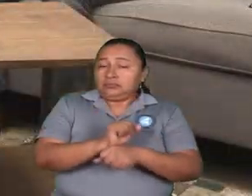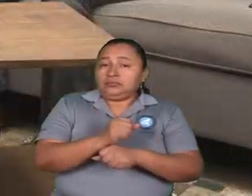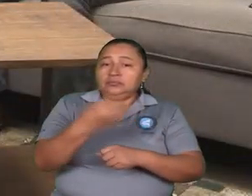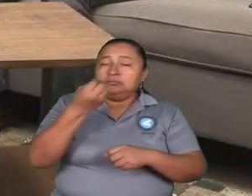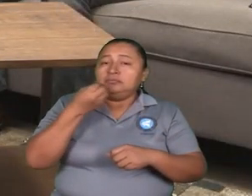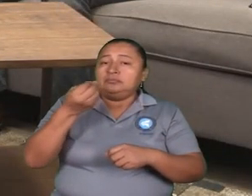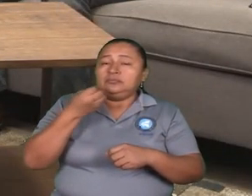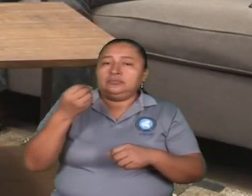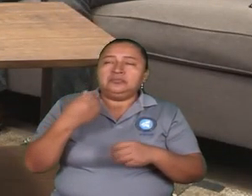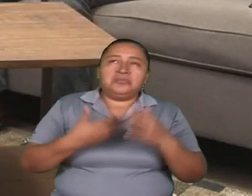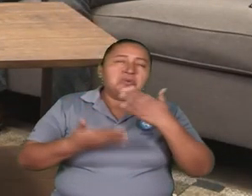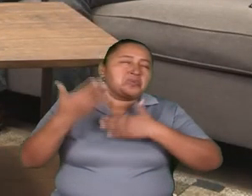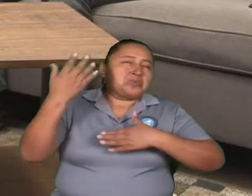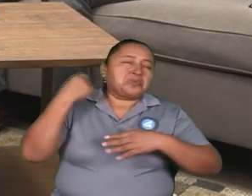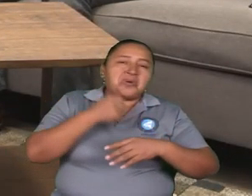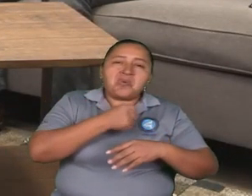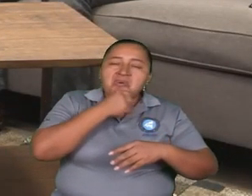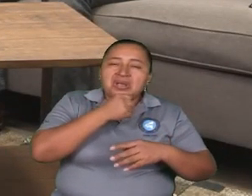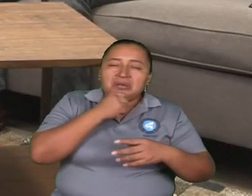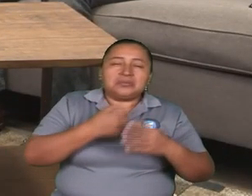ya andan buscando